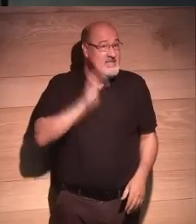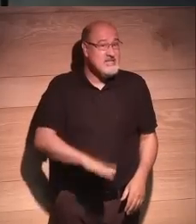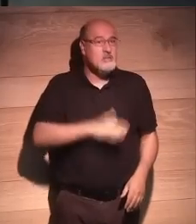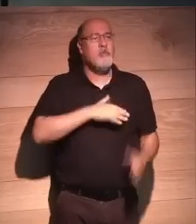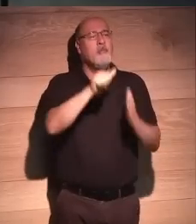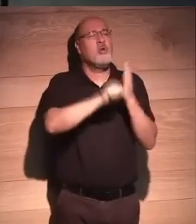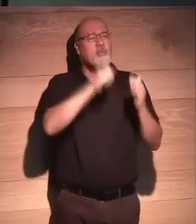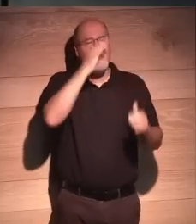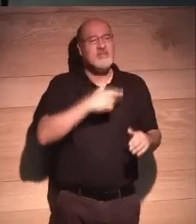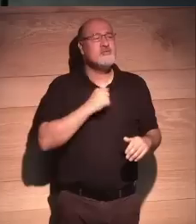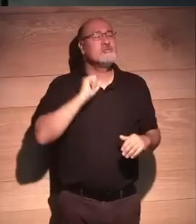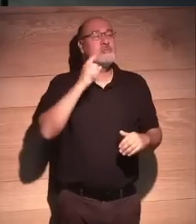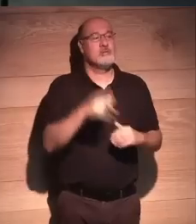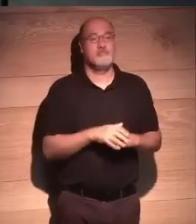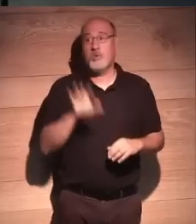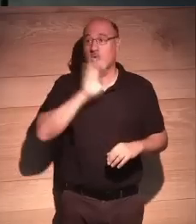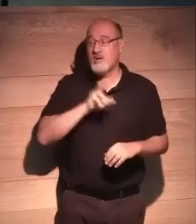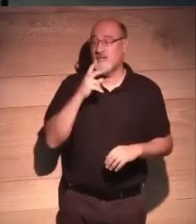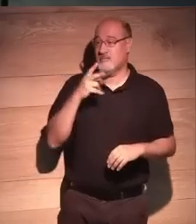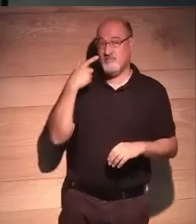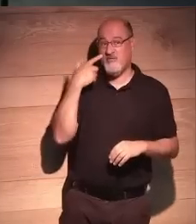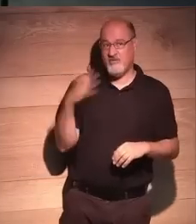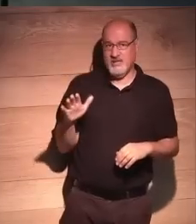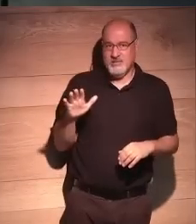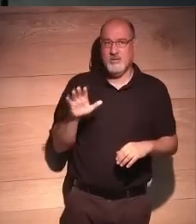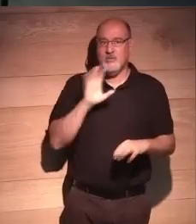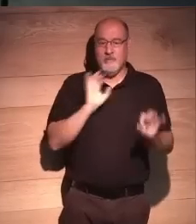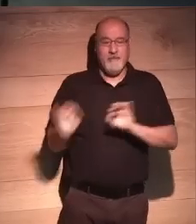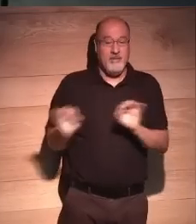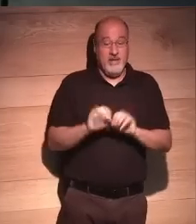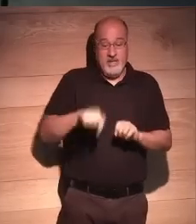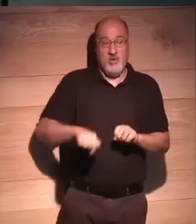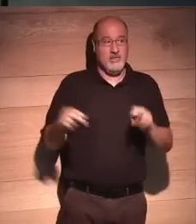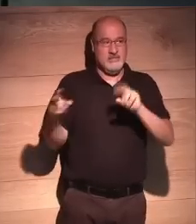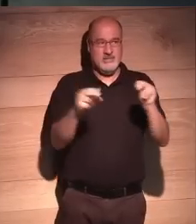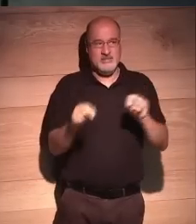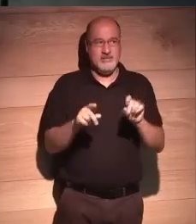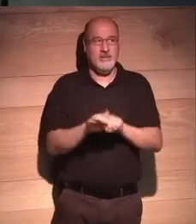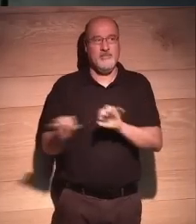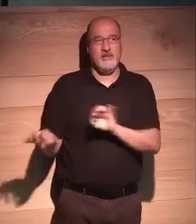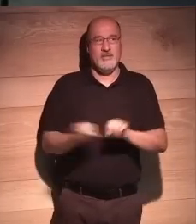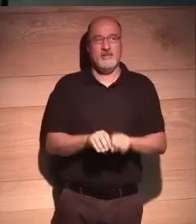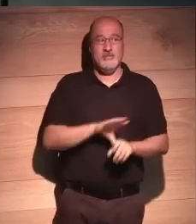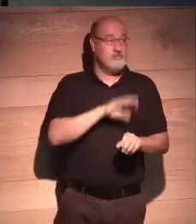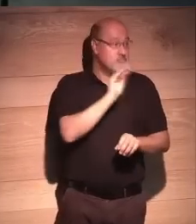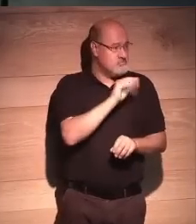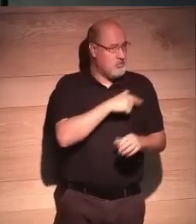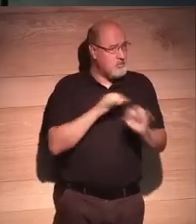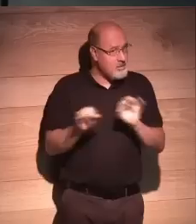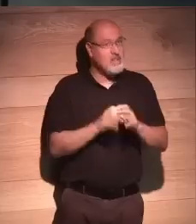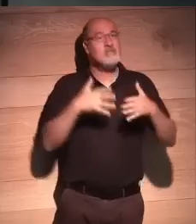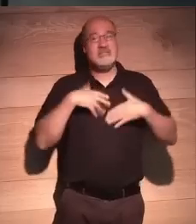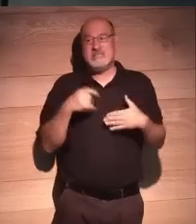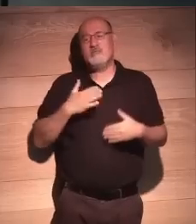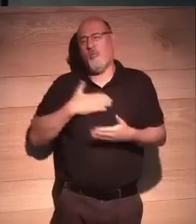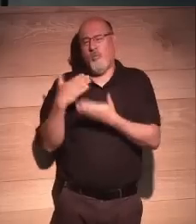de la infancia. Pues fíjate, es curioso porque preparando un poco la charla de hoy y ¿Te lo has preparado? ¿Te lo has Sí, preparado? soy muy empollona. Sí. Pero es que